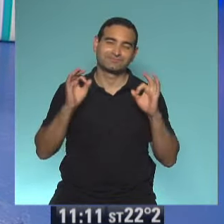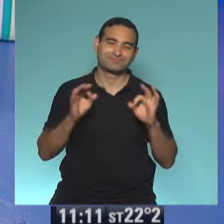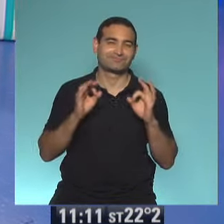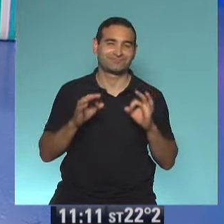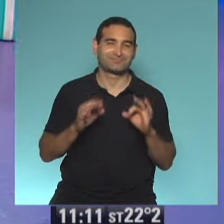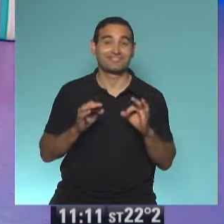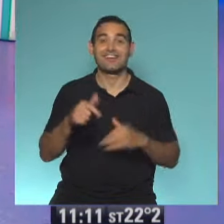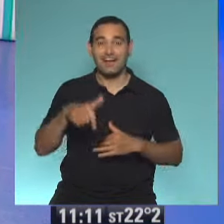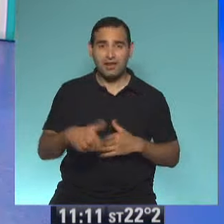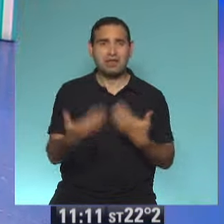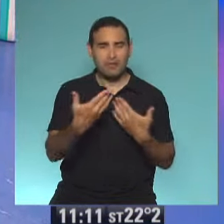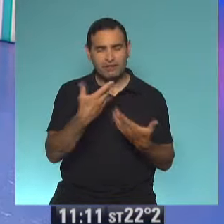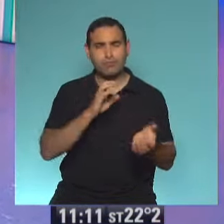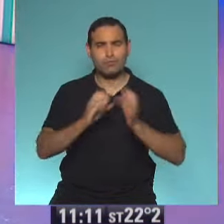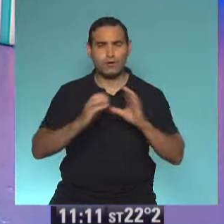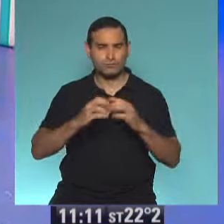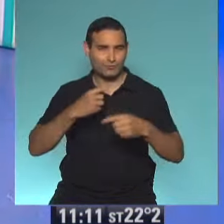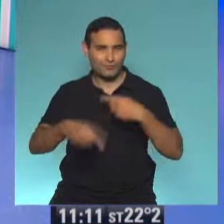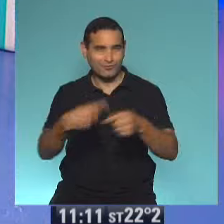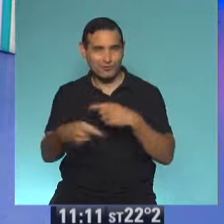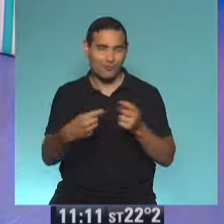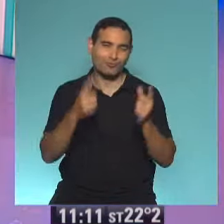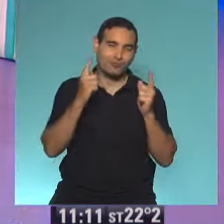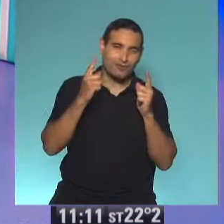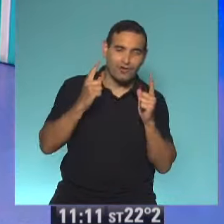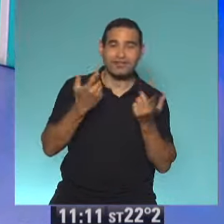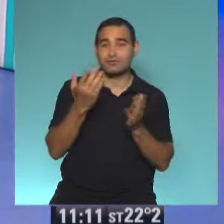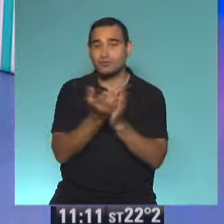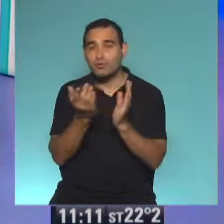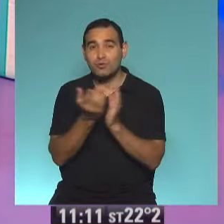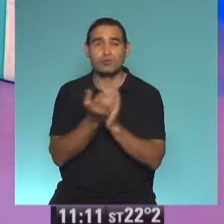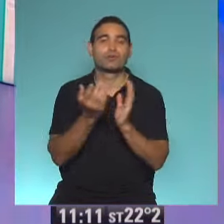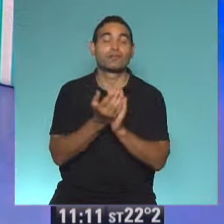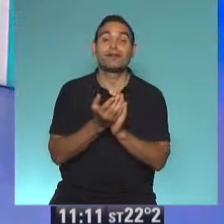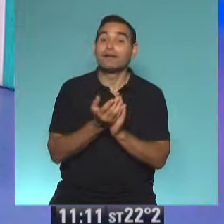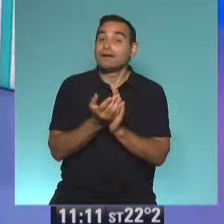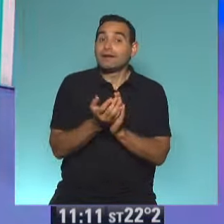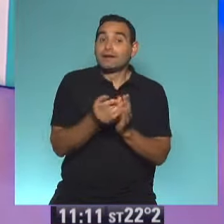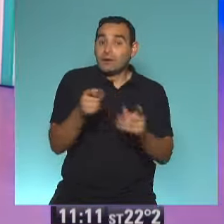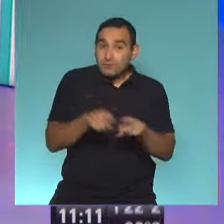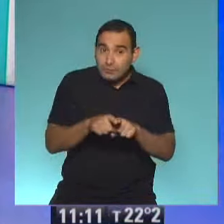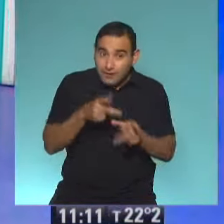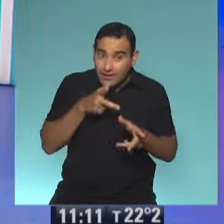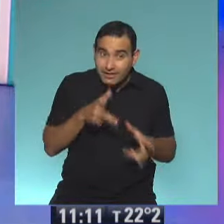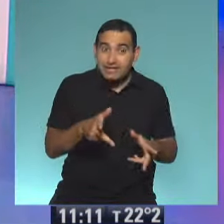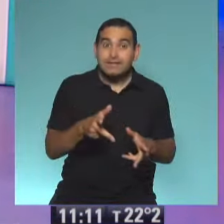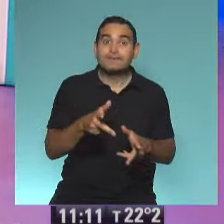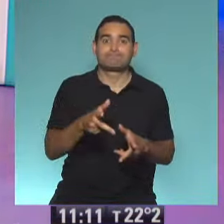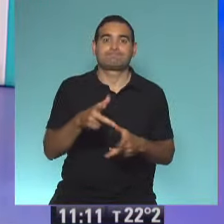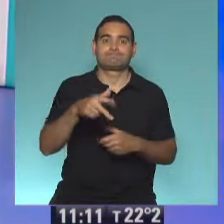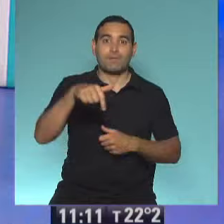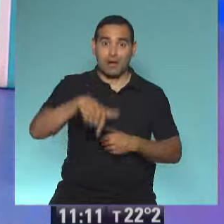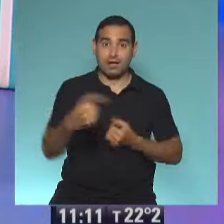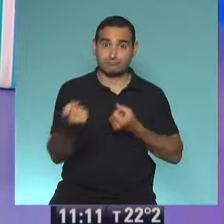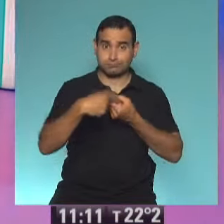Exactamente, de esa manera se pueden comunicar con nosotros, seguir divirtiéndonos, seguir estudiando un poquito. Y como les decíamos, hay chicos y chicas que están acá